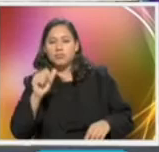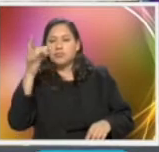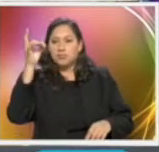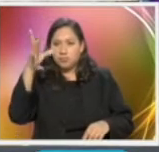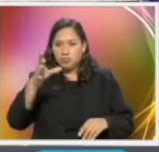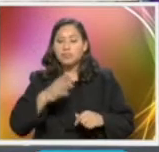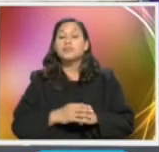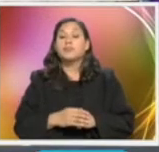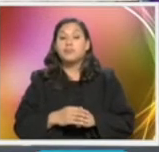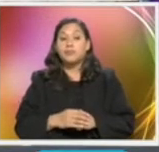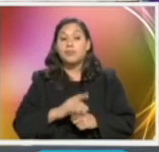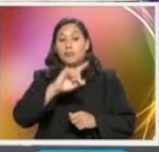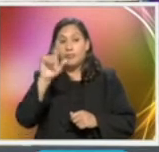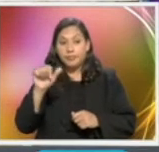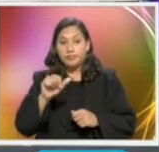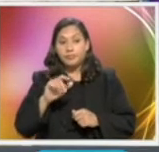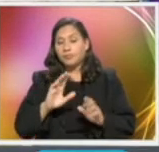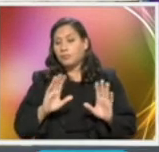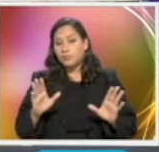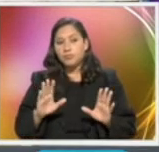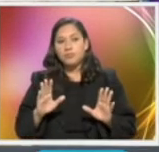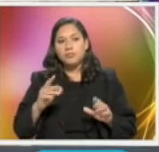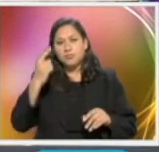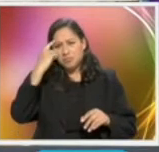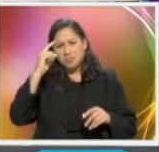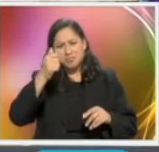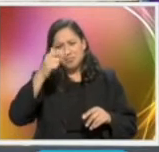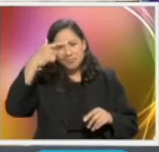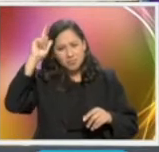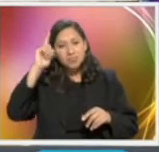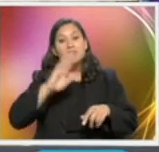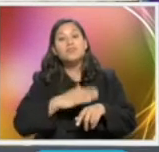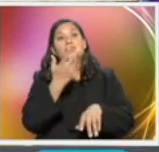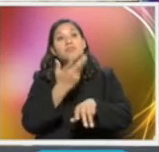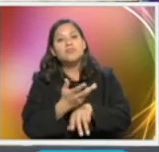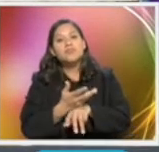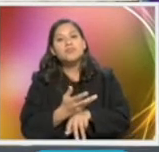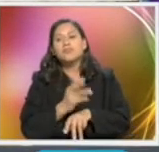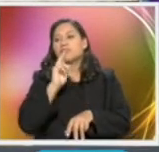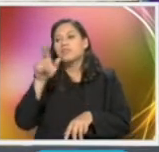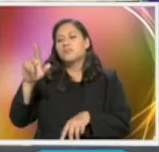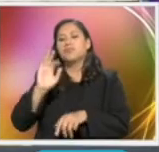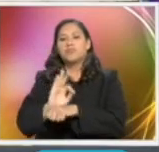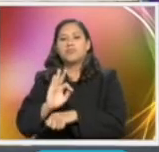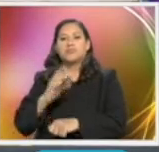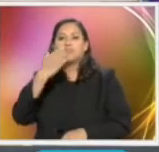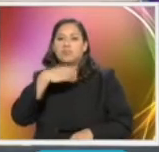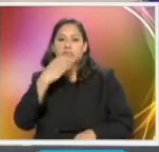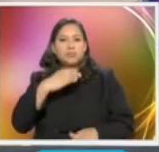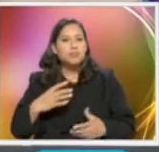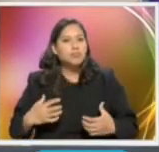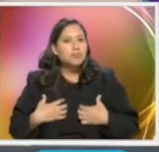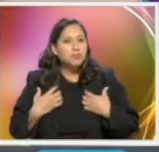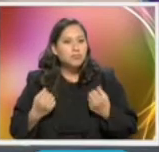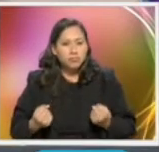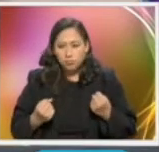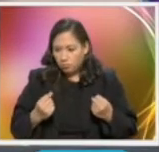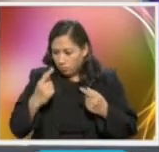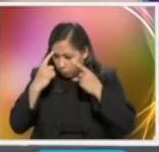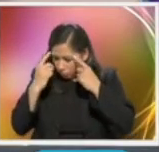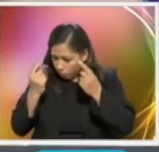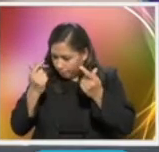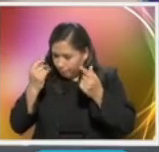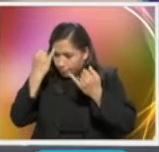derrota, y después pues, enloquece un poco porque los Estados Unidos prefieren a Carranza. Y entonces se le ocurren cosas que muy